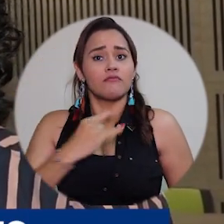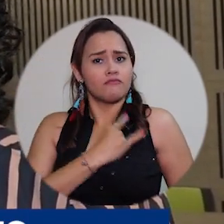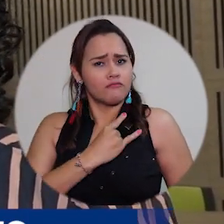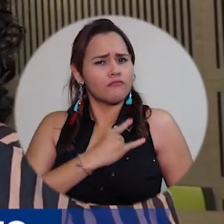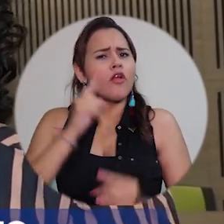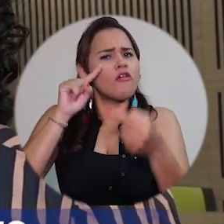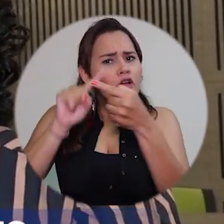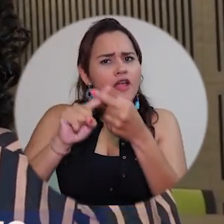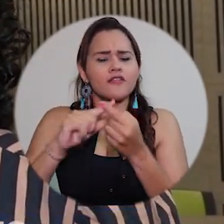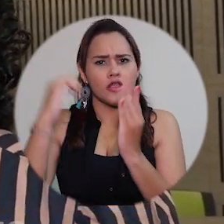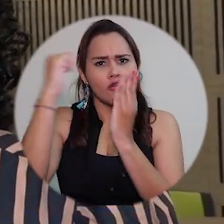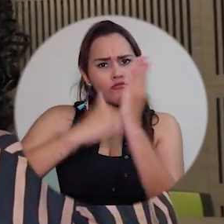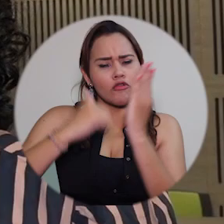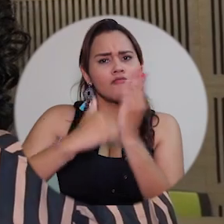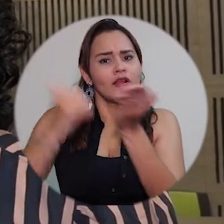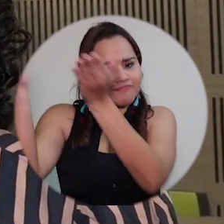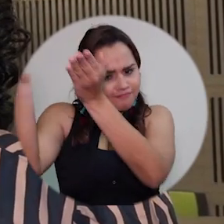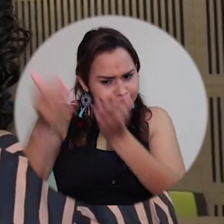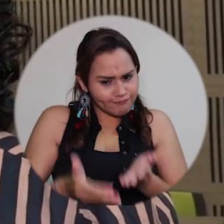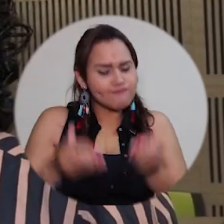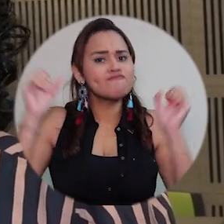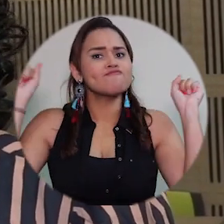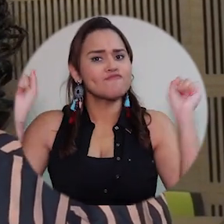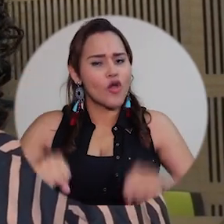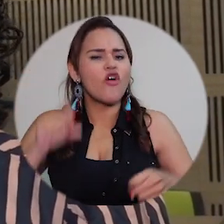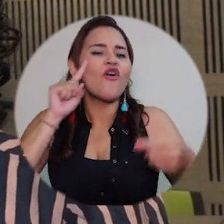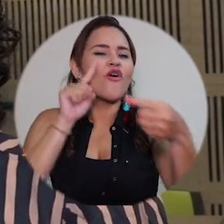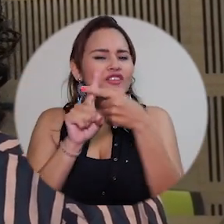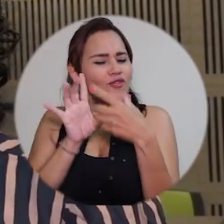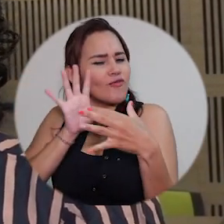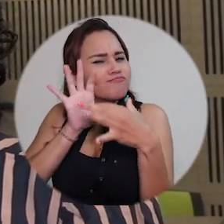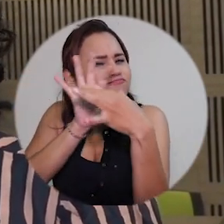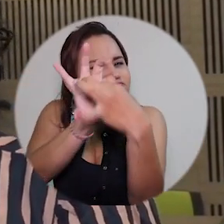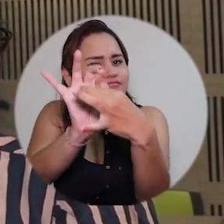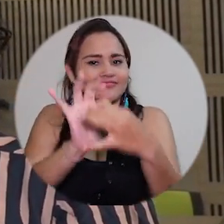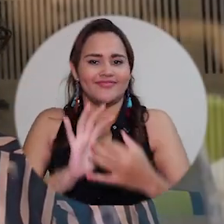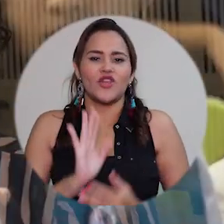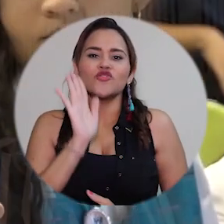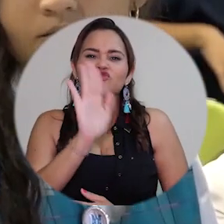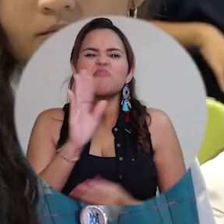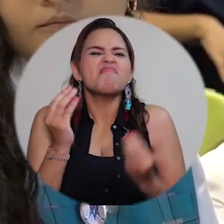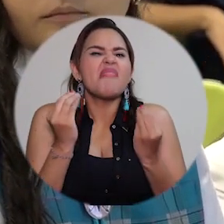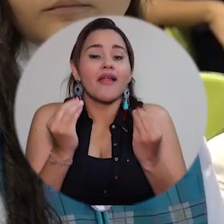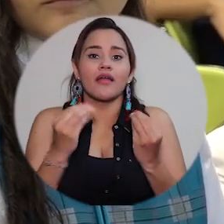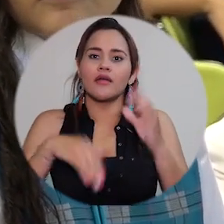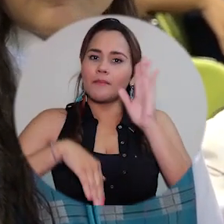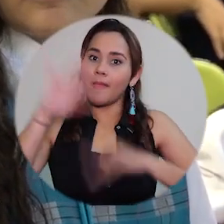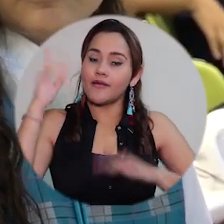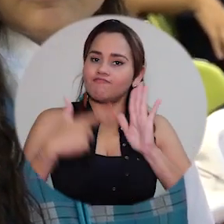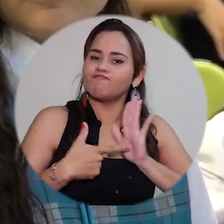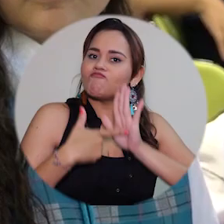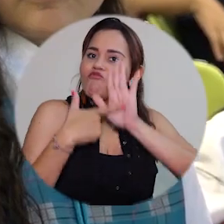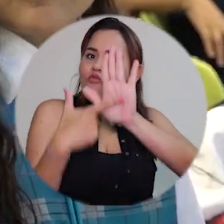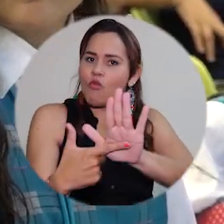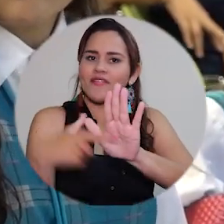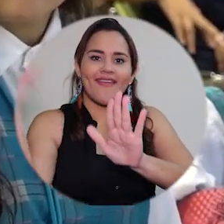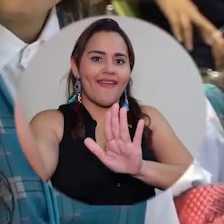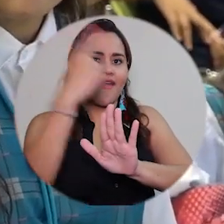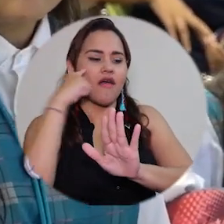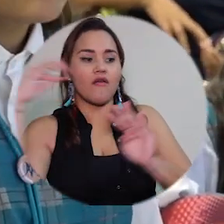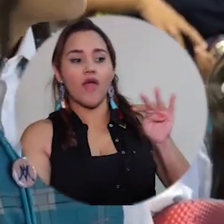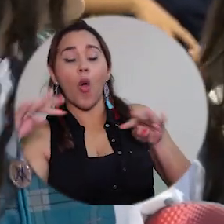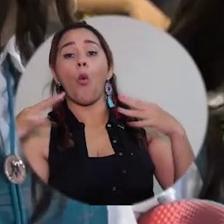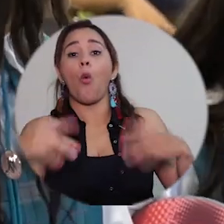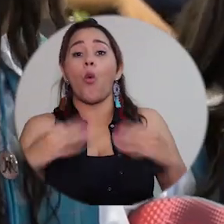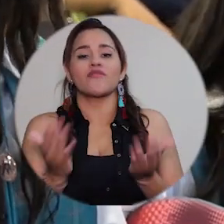la escuela normal en este espacio y lo que buscamos en eso hacer alianzas interinstitucionales que permitan visibilizar el trabajo